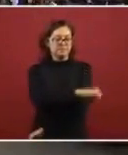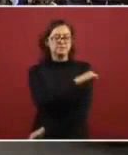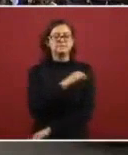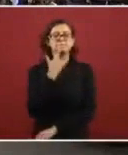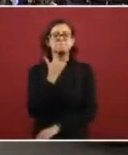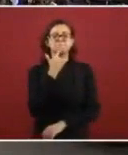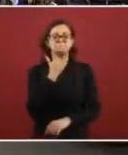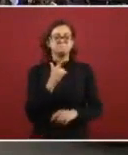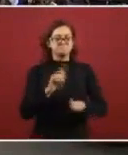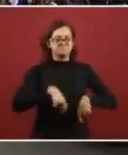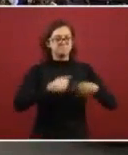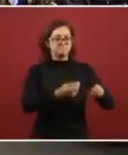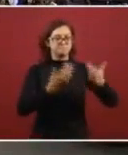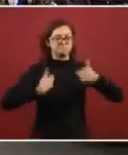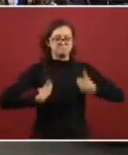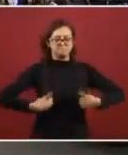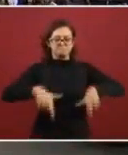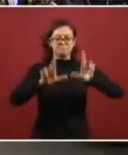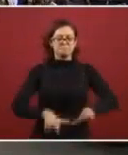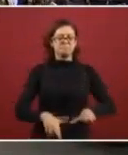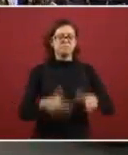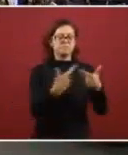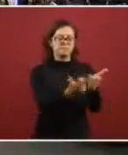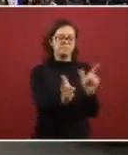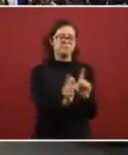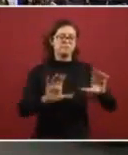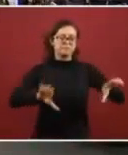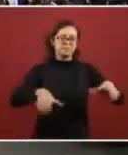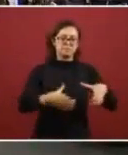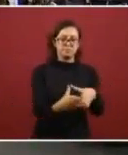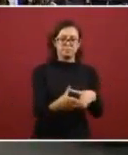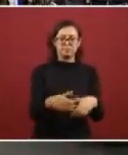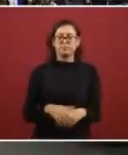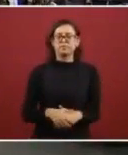representación de las brigadas comunitarias.